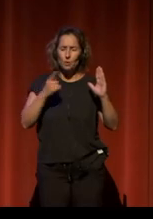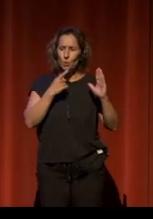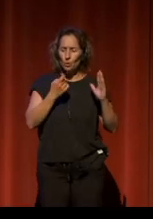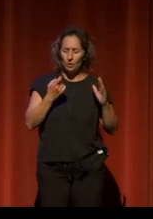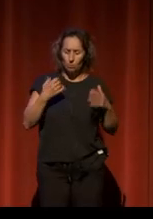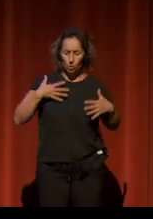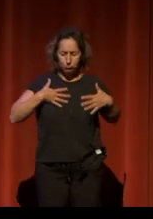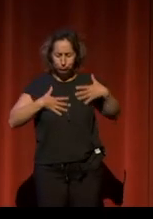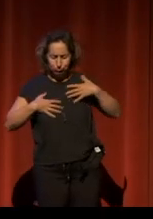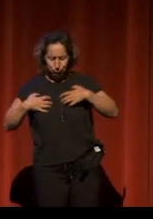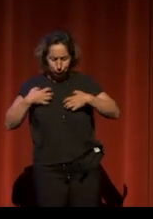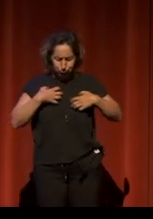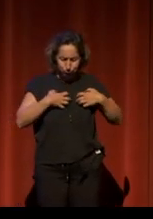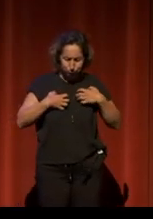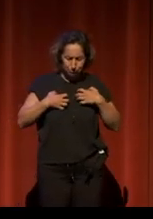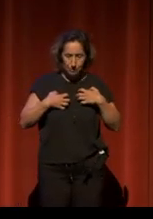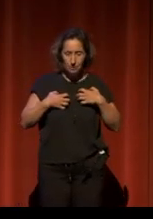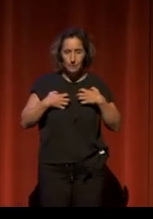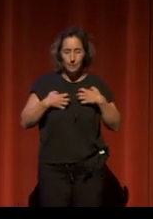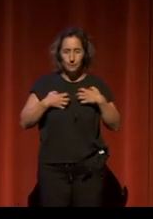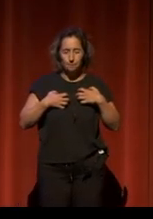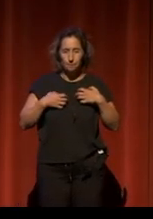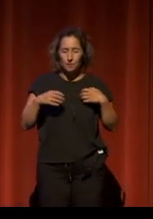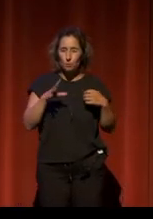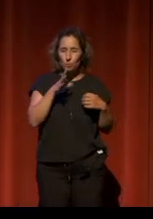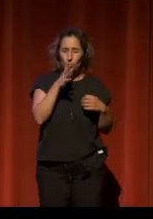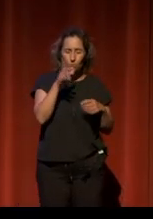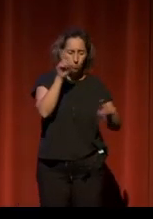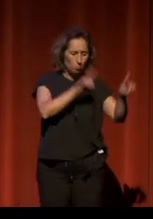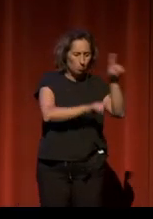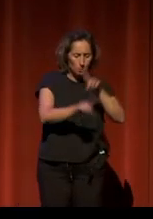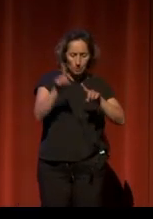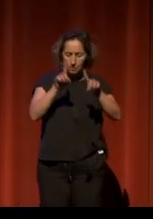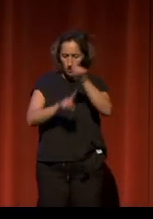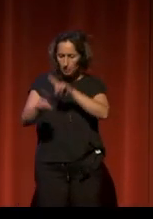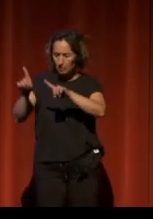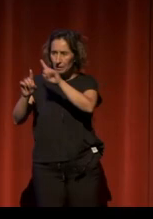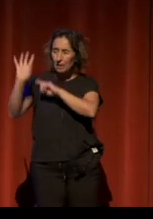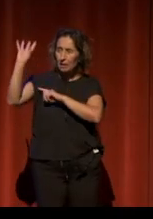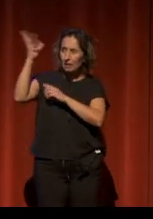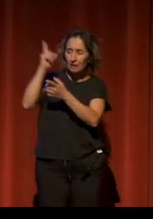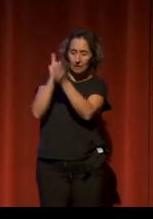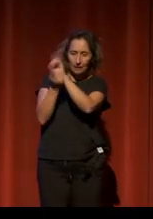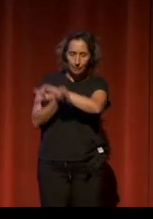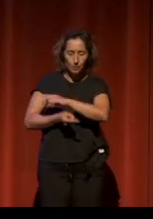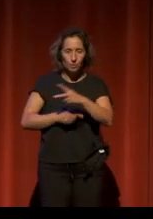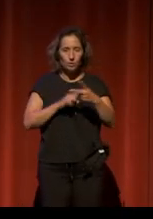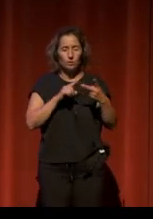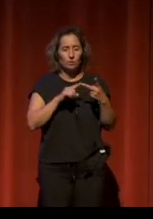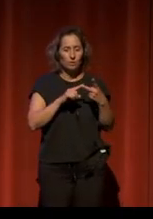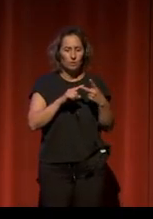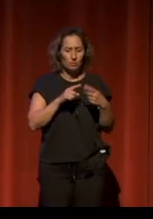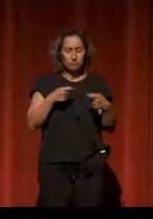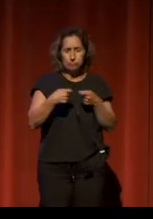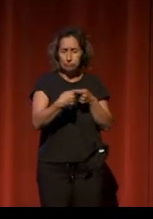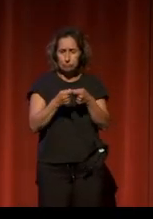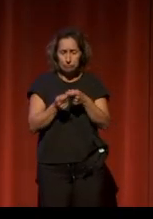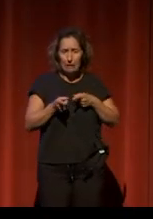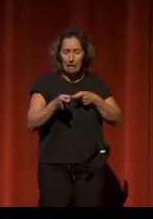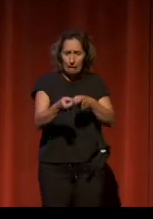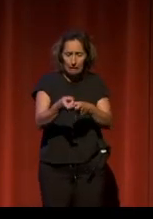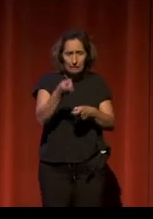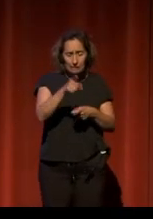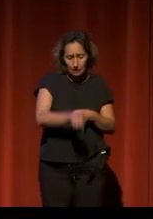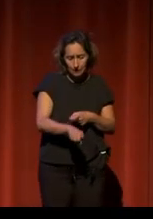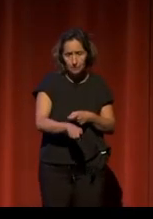complejidad en la que hay un montón de nuevos eh problemas como el cambio climático en fin los conflictos bélicos ahora que